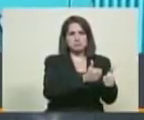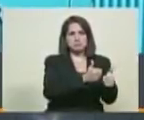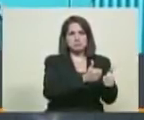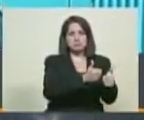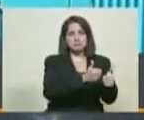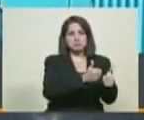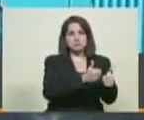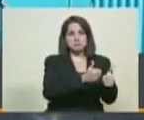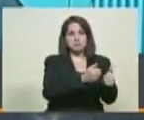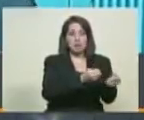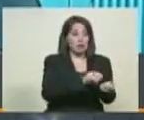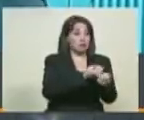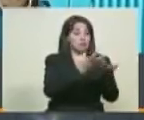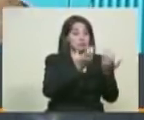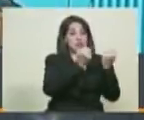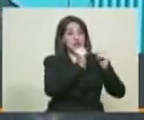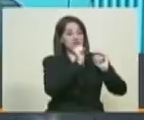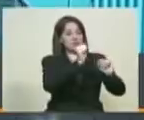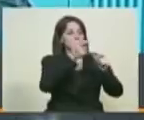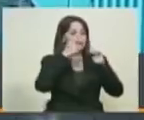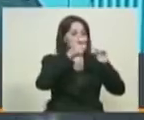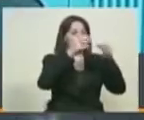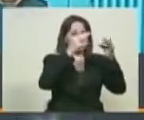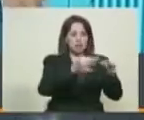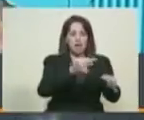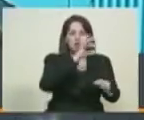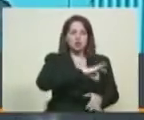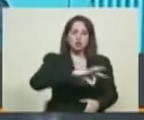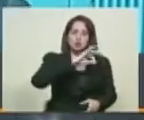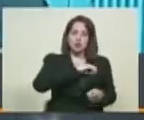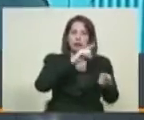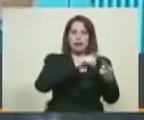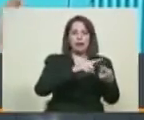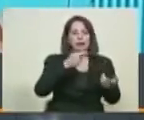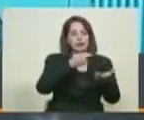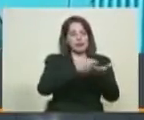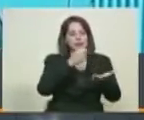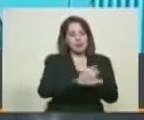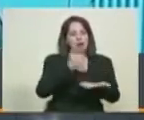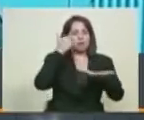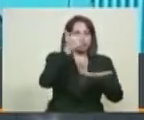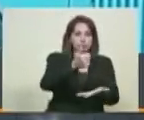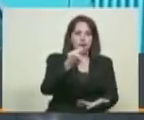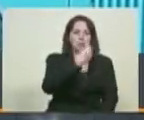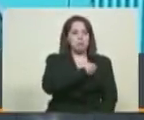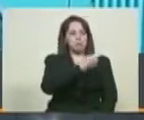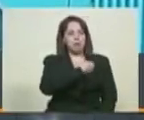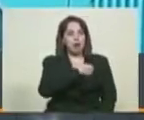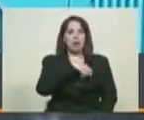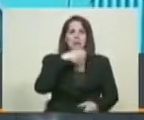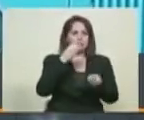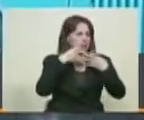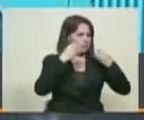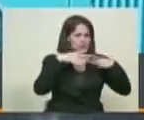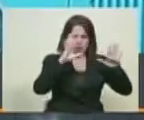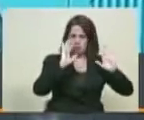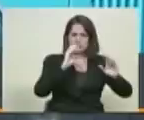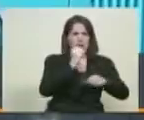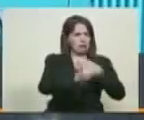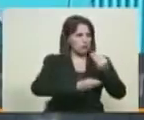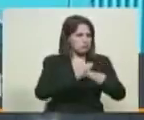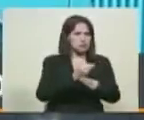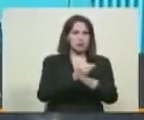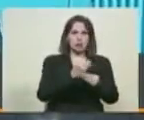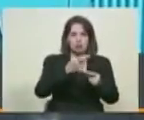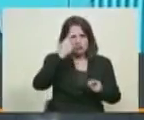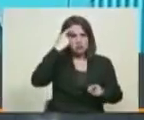bueno, y para garantizar la defensa de la seguridad social, de las pensiones, del salario. Muy bien, todo eso hay que hacerlo. Y